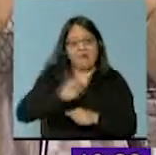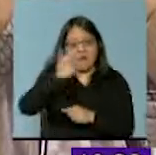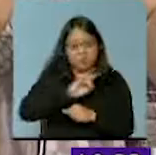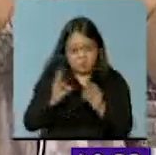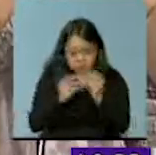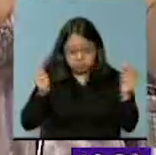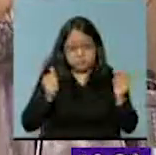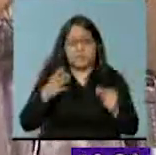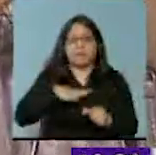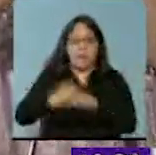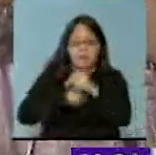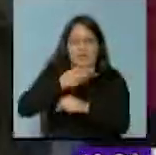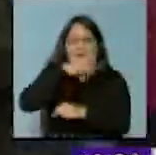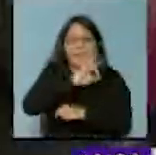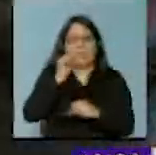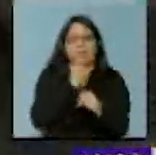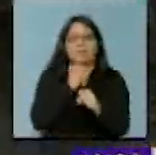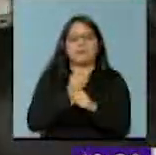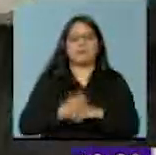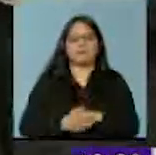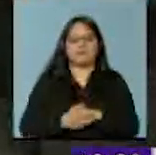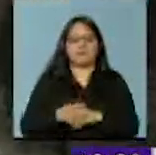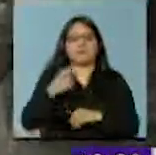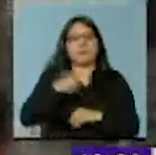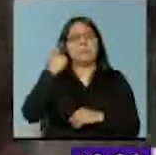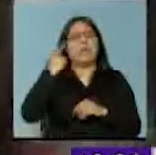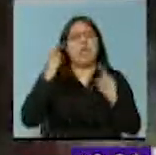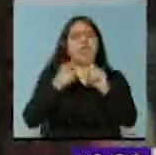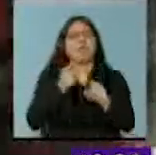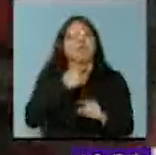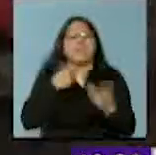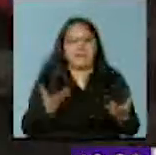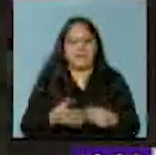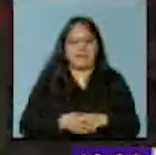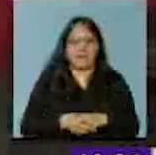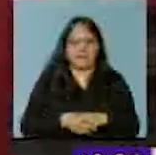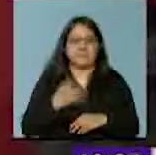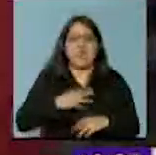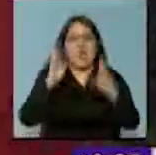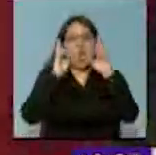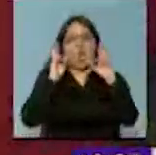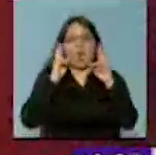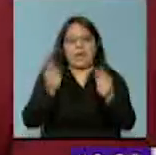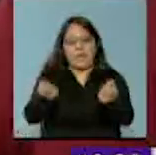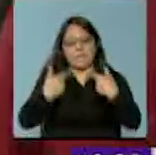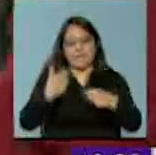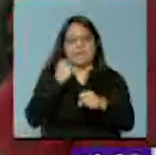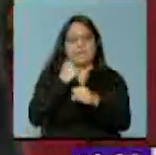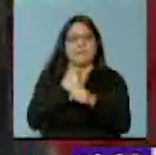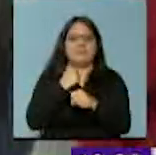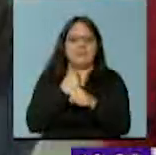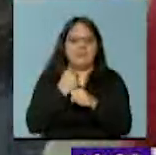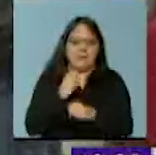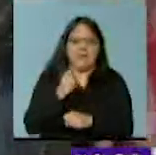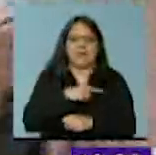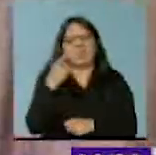¿Qué expectativas tiene a partir de la creación de esta bolsa de trabajo? Y Dios quiera que se concrete, que no sean falsas alarmas,